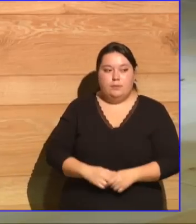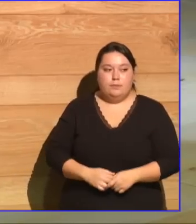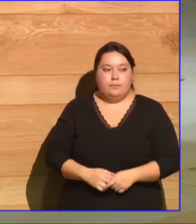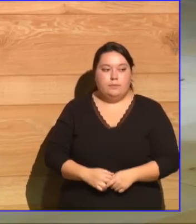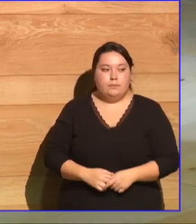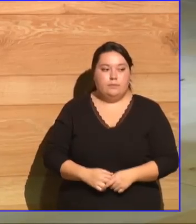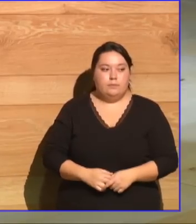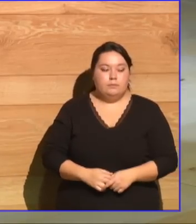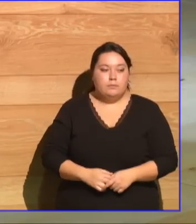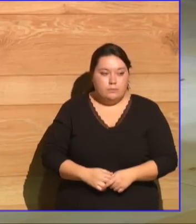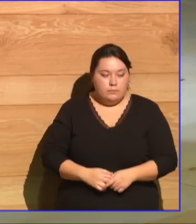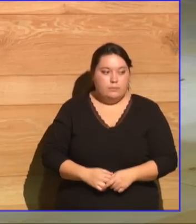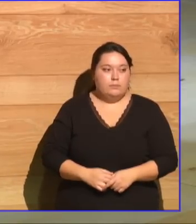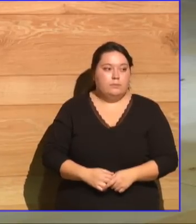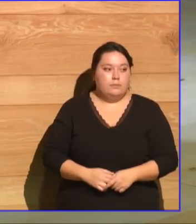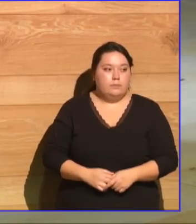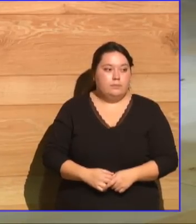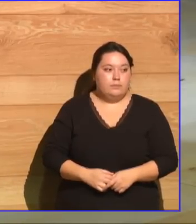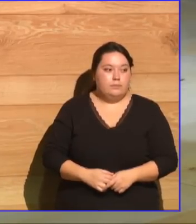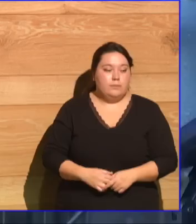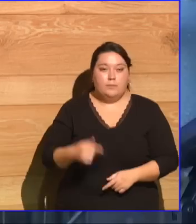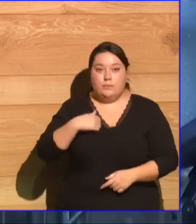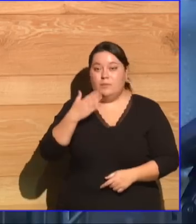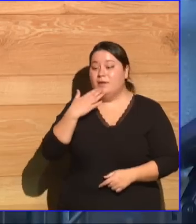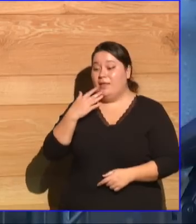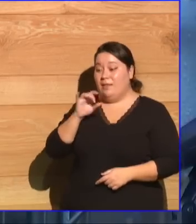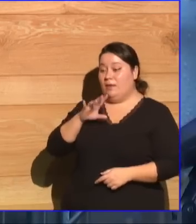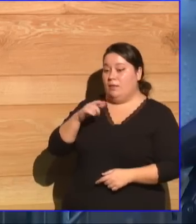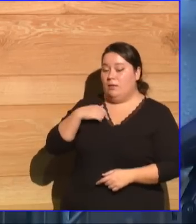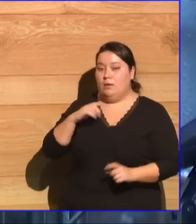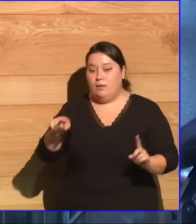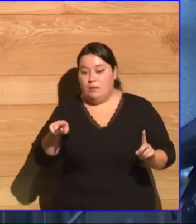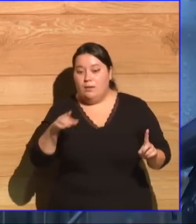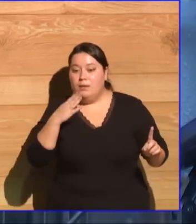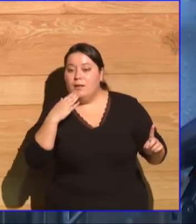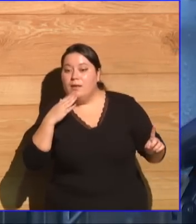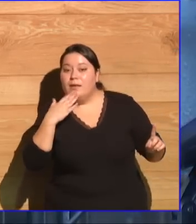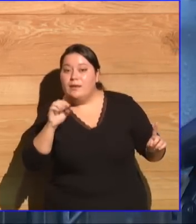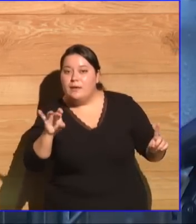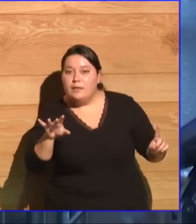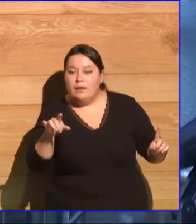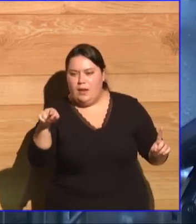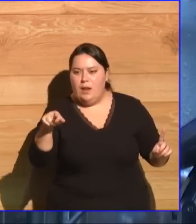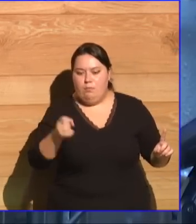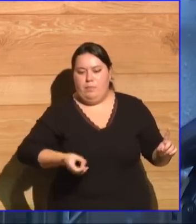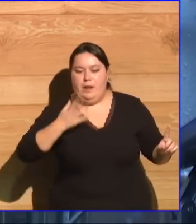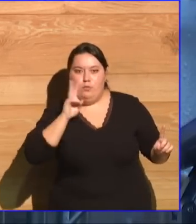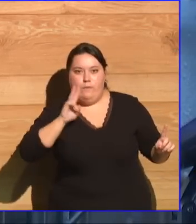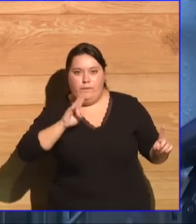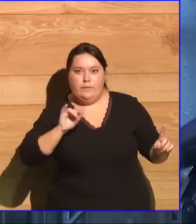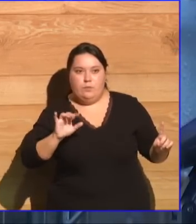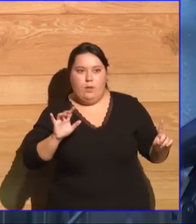la por la mirada. Pero es Escucha, verdad que y él no puede... pretendo comparar mi yo de 15 años con su yo de 15 años porque él tiene un talento para lo visual del que yo carezco por